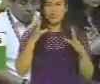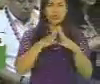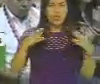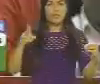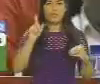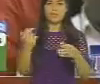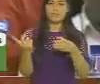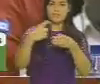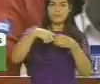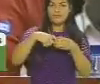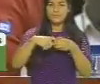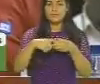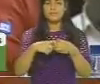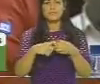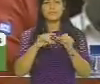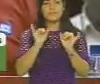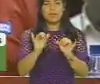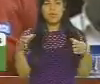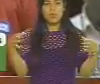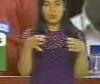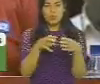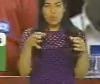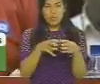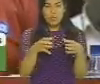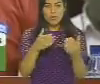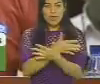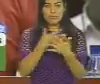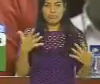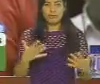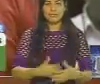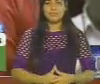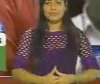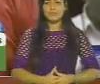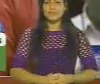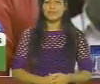que formen parte de este extraordinario equipo.